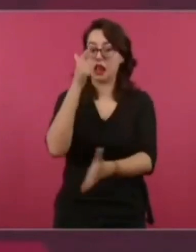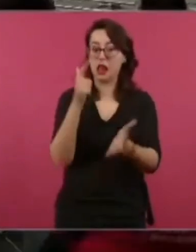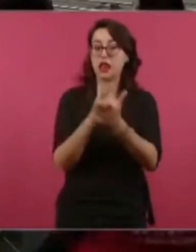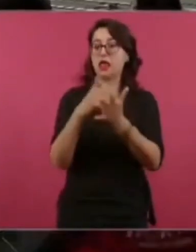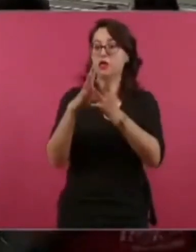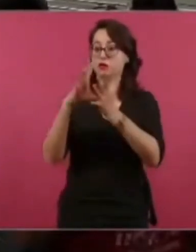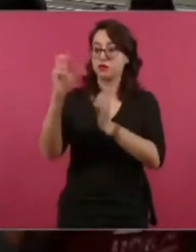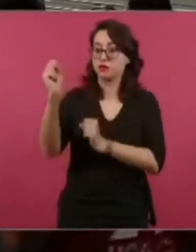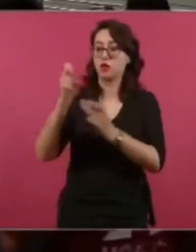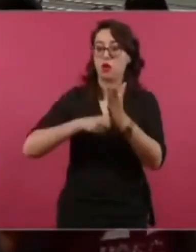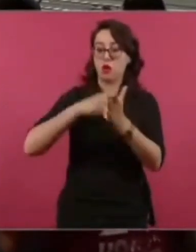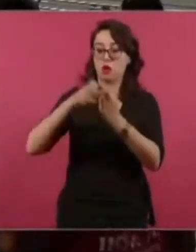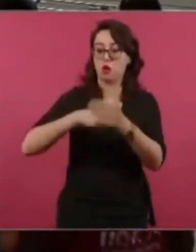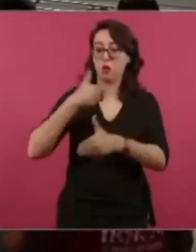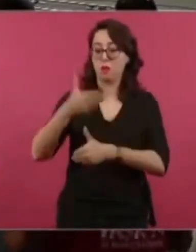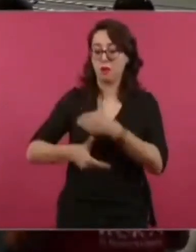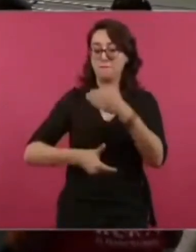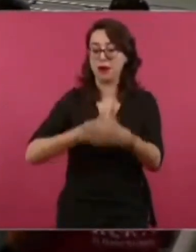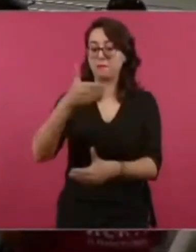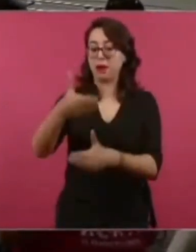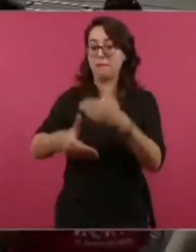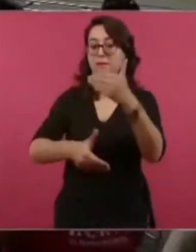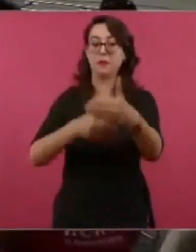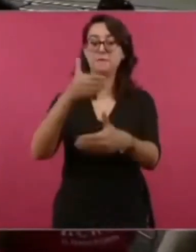Porque ya hemos avanzado,